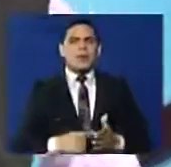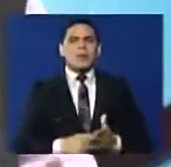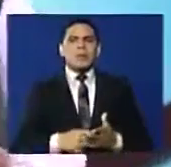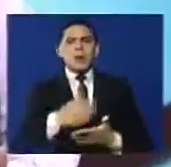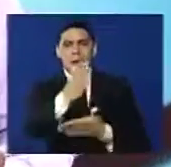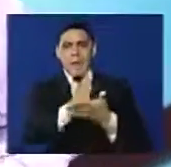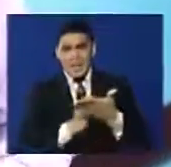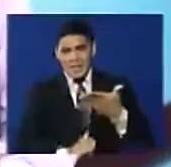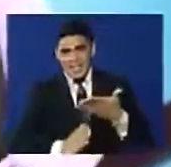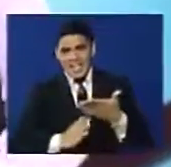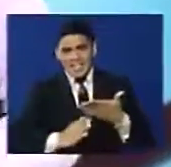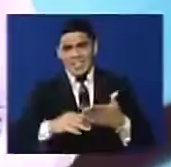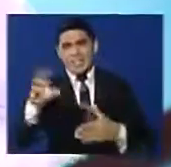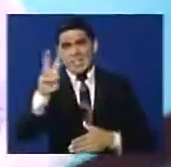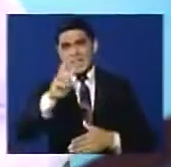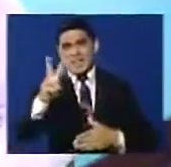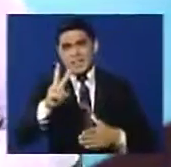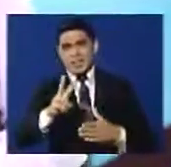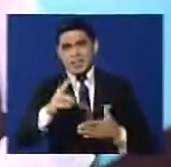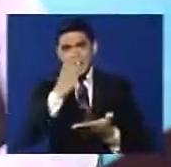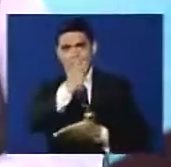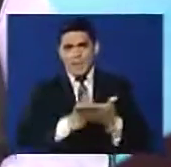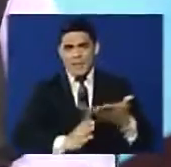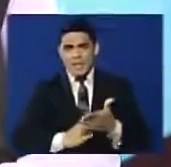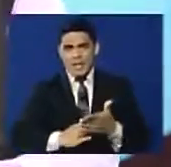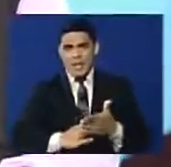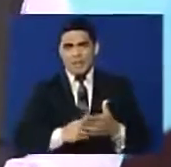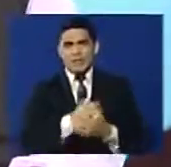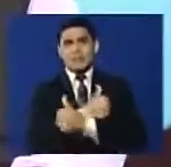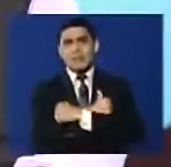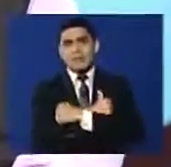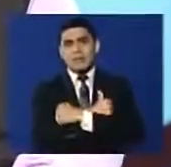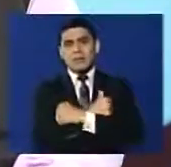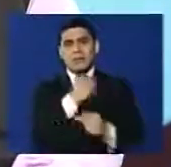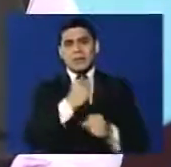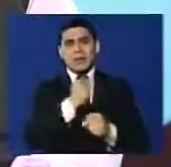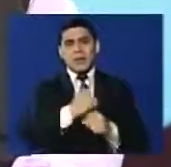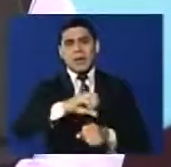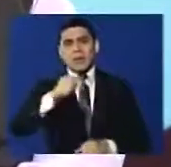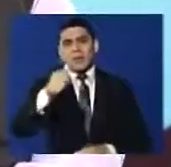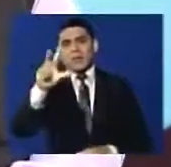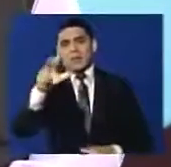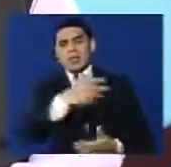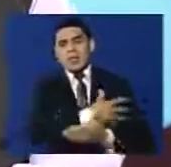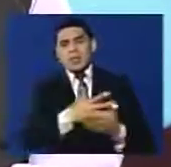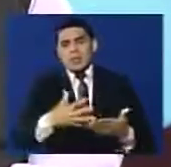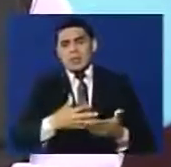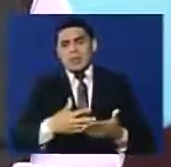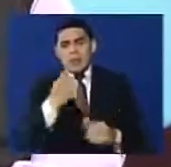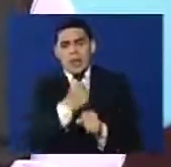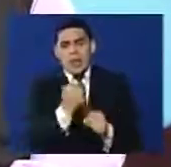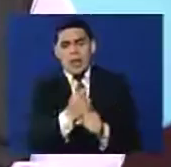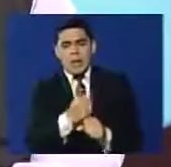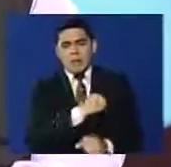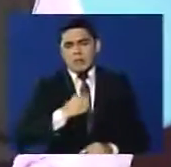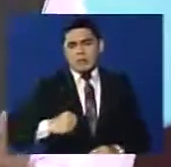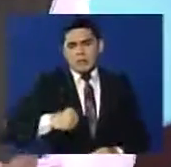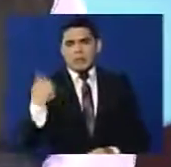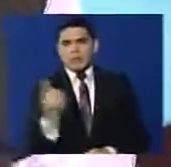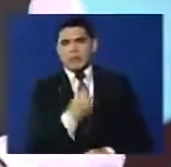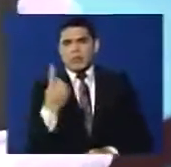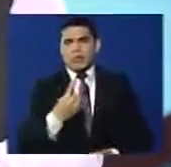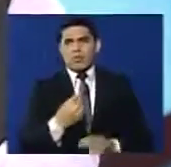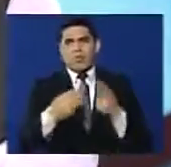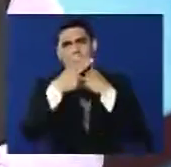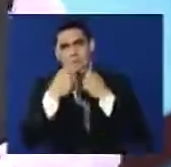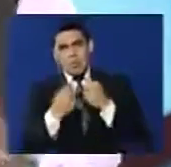aquí hay la mitad de la fuerza trabajadora de este país, que son como 13 millones, la mitad pertenece a la economía informal. Ahora,